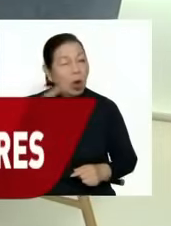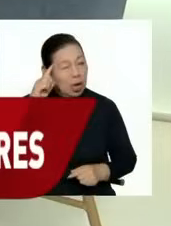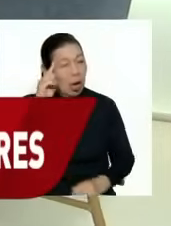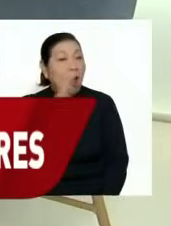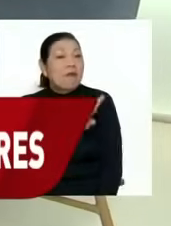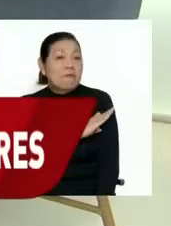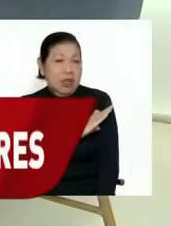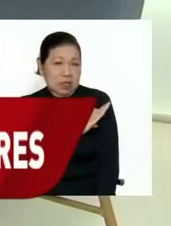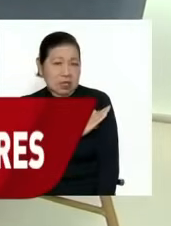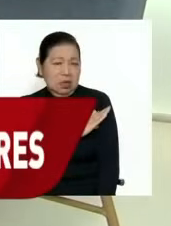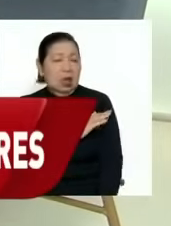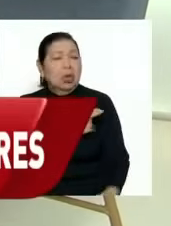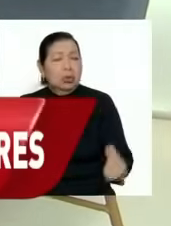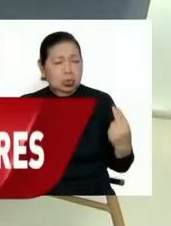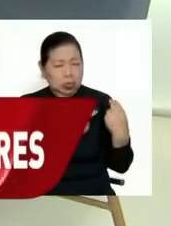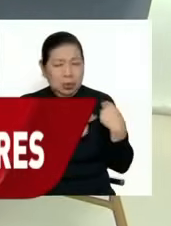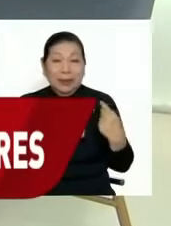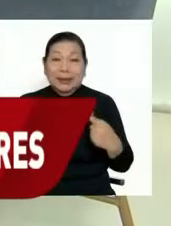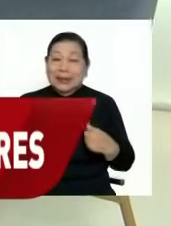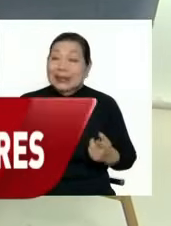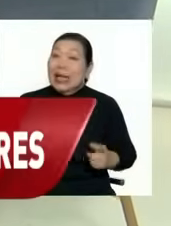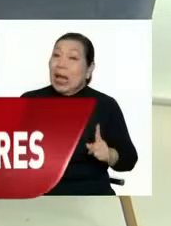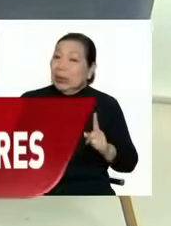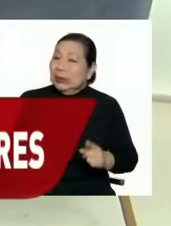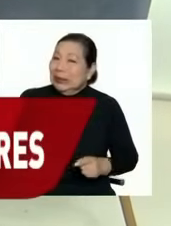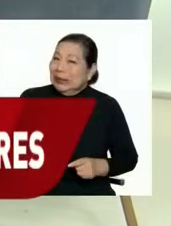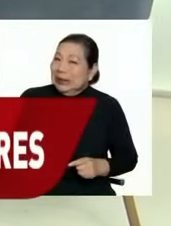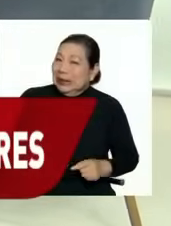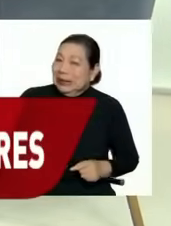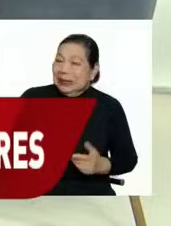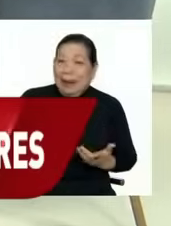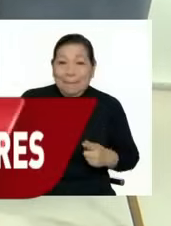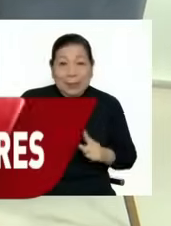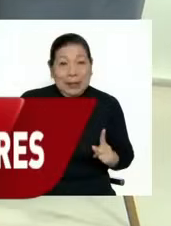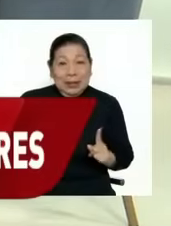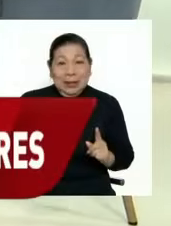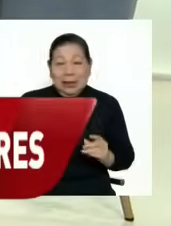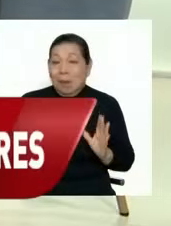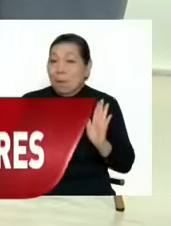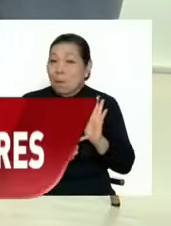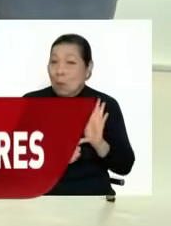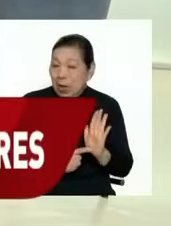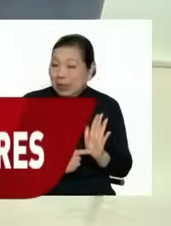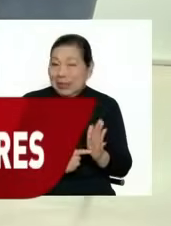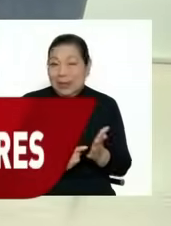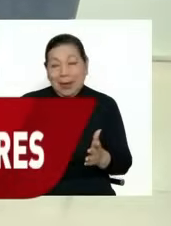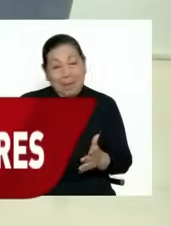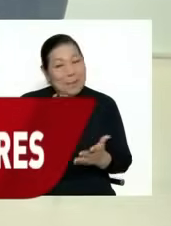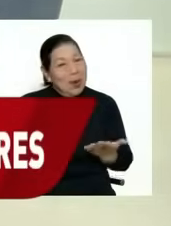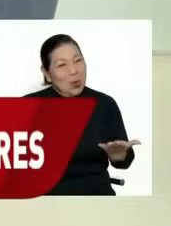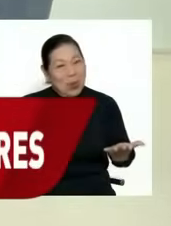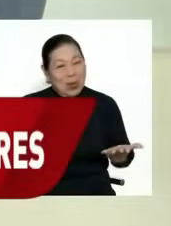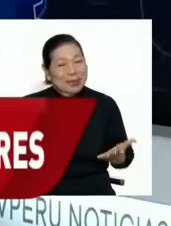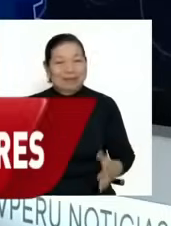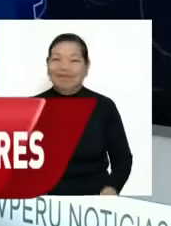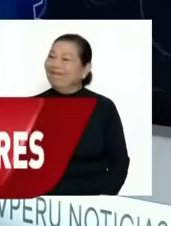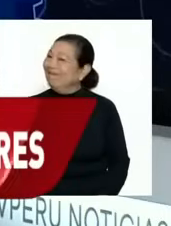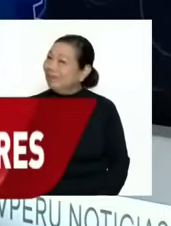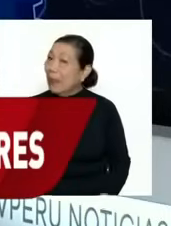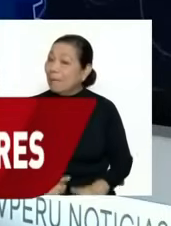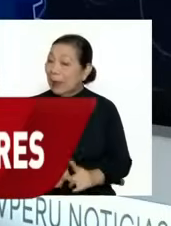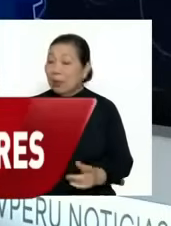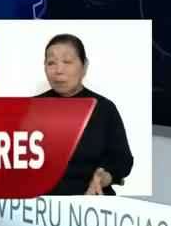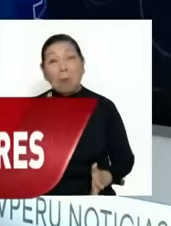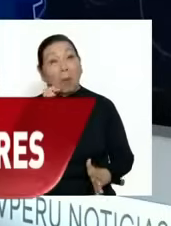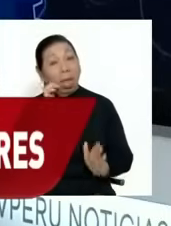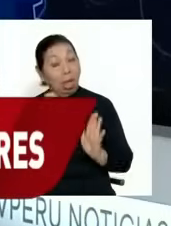Fiscales absolutamente comprometidos y lamentablemente las últimas acciones nos están demostrando que eso en el Perú no está ocurriendo. Uh-huh. Para que tengas